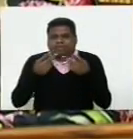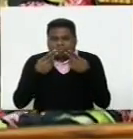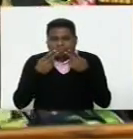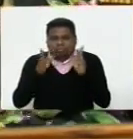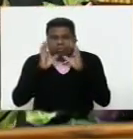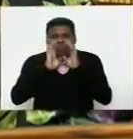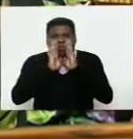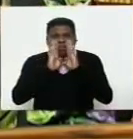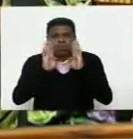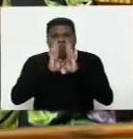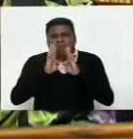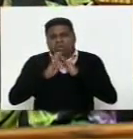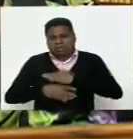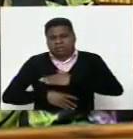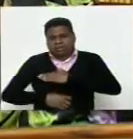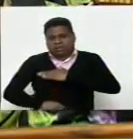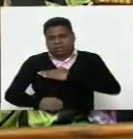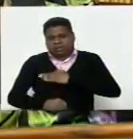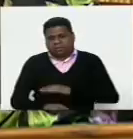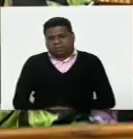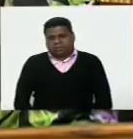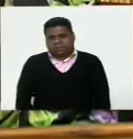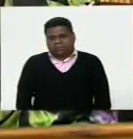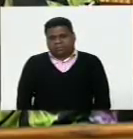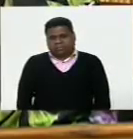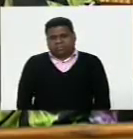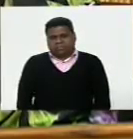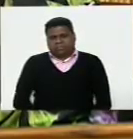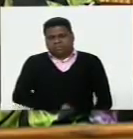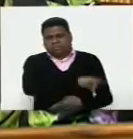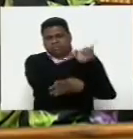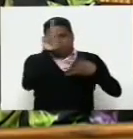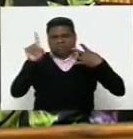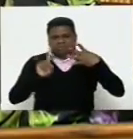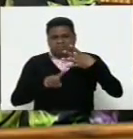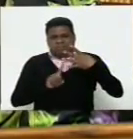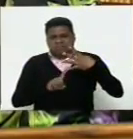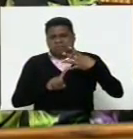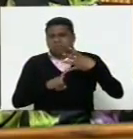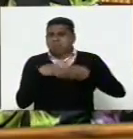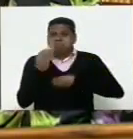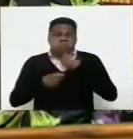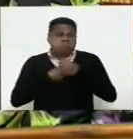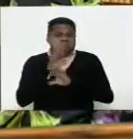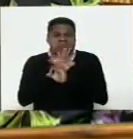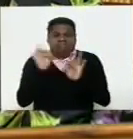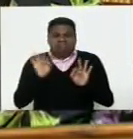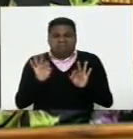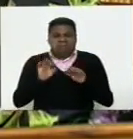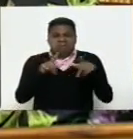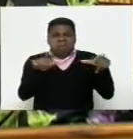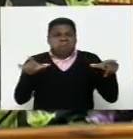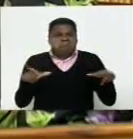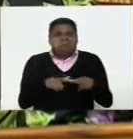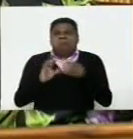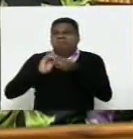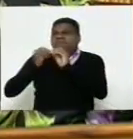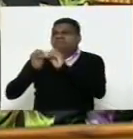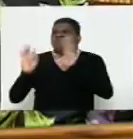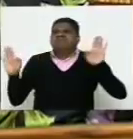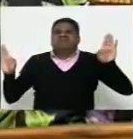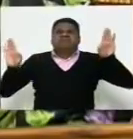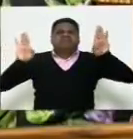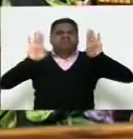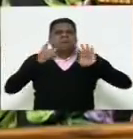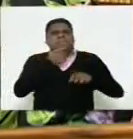este decreto constituyente. 4, incumplan con las condiciones para el alojamiento